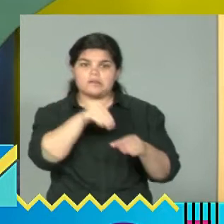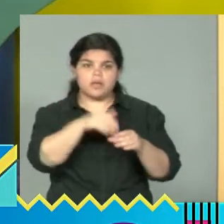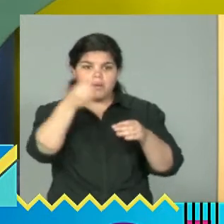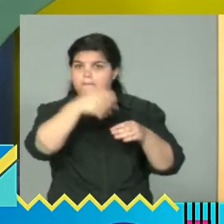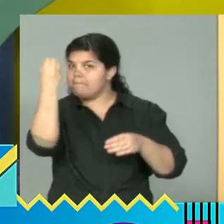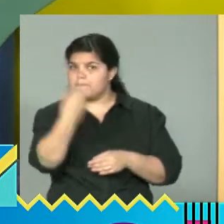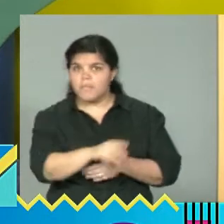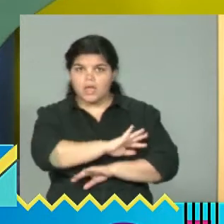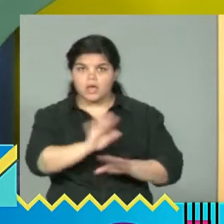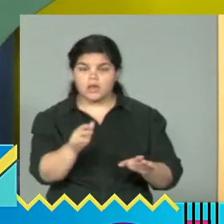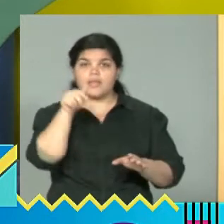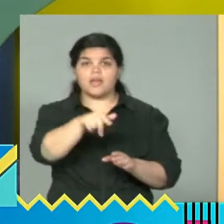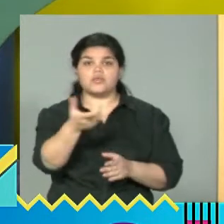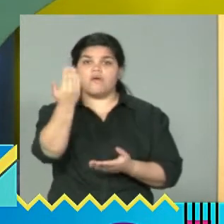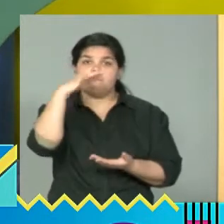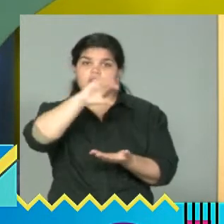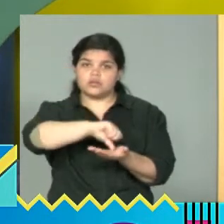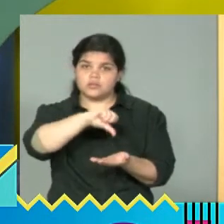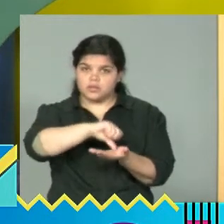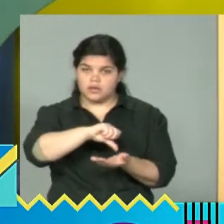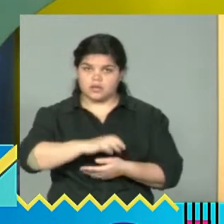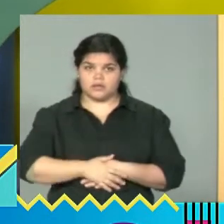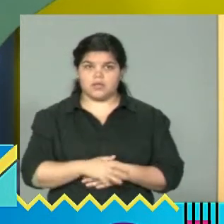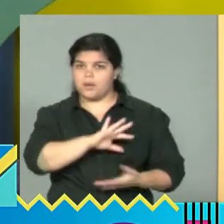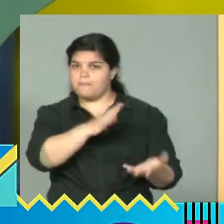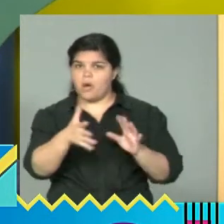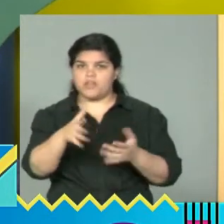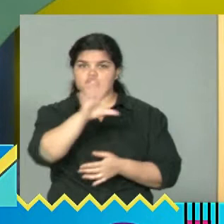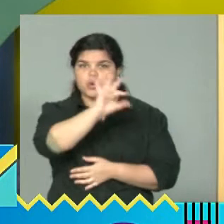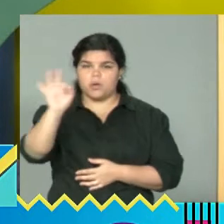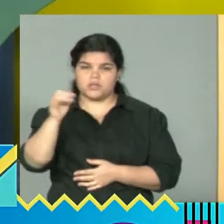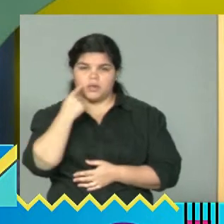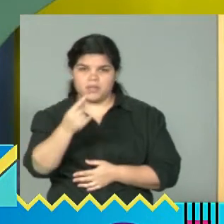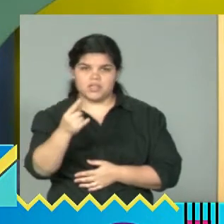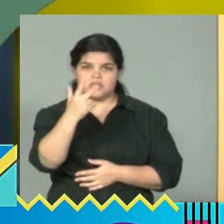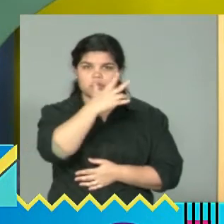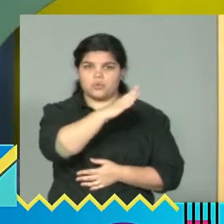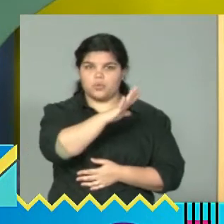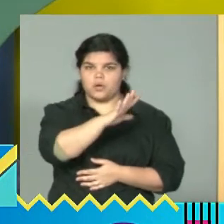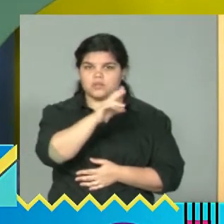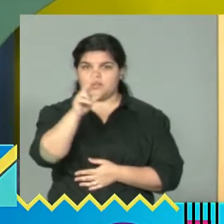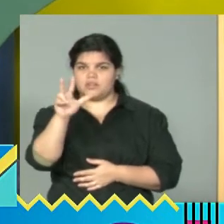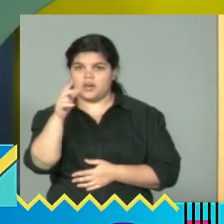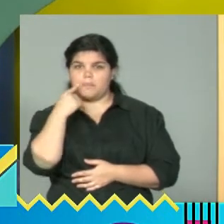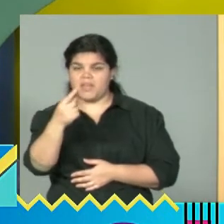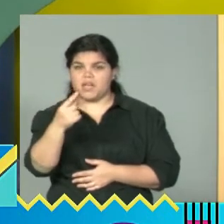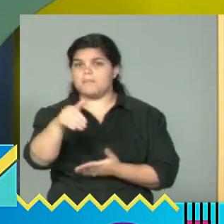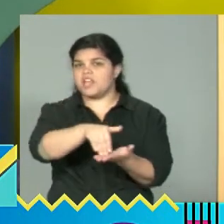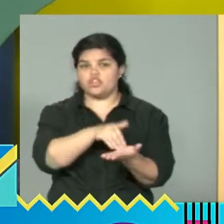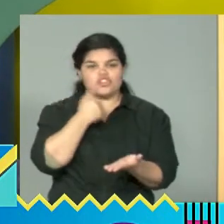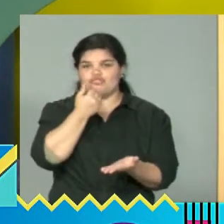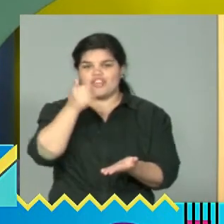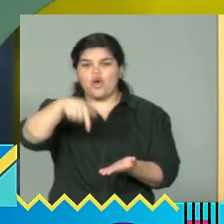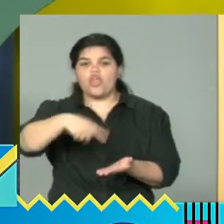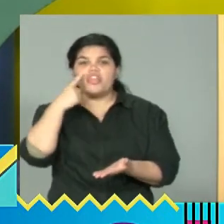cantidad de reservas que tiene el Banco Central, que hoy más o menos rondan los 50.000, 53.000 millones, no sé cuánto perdió hoy,